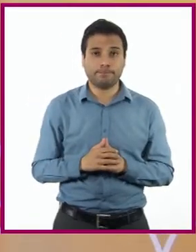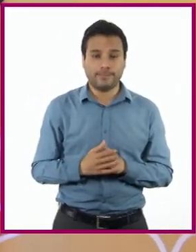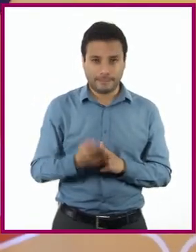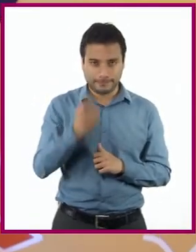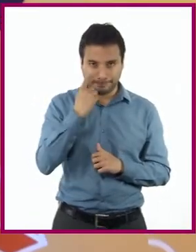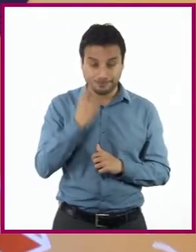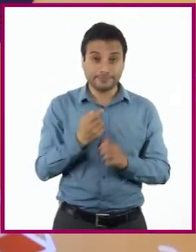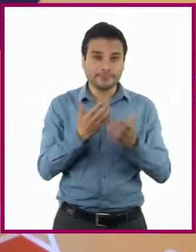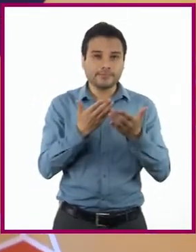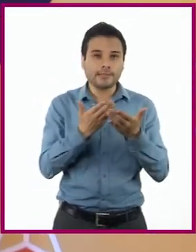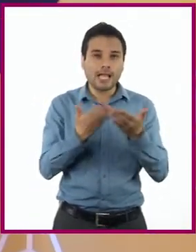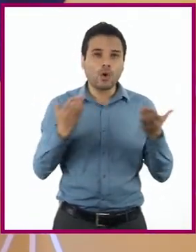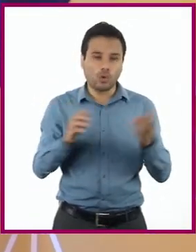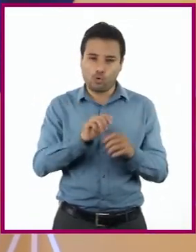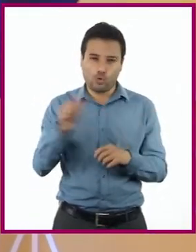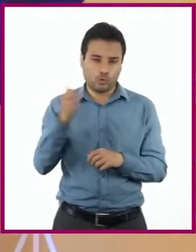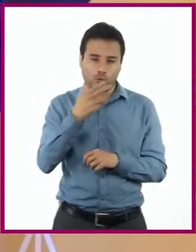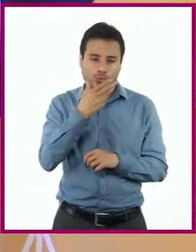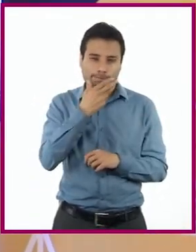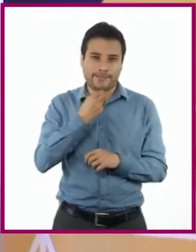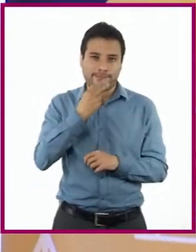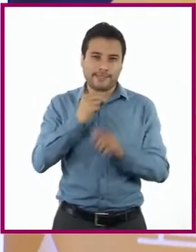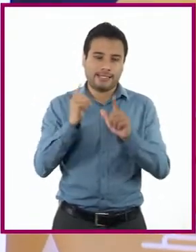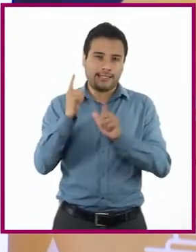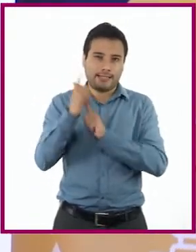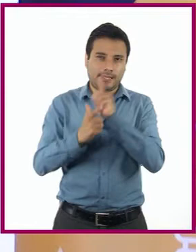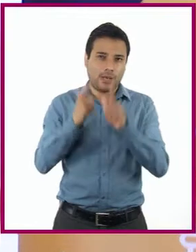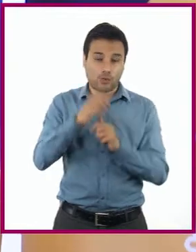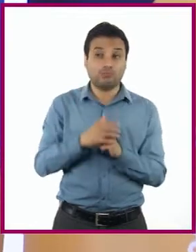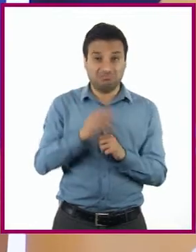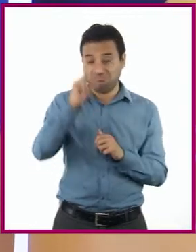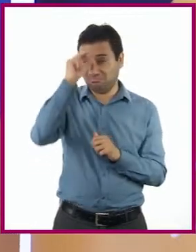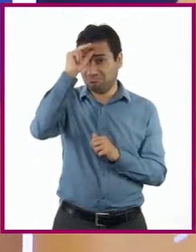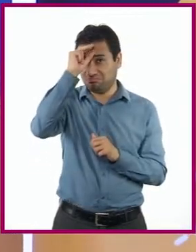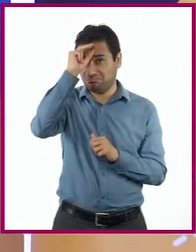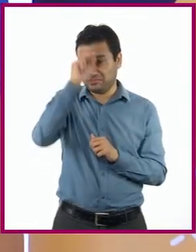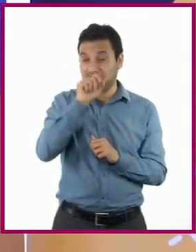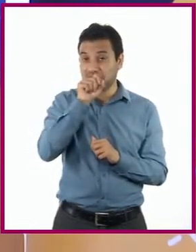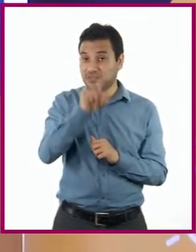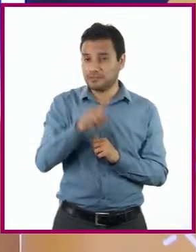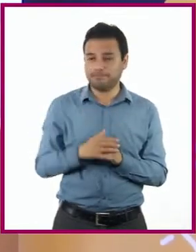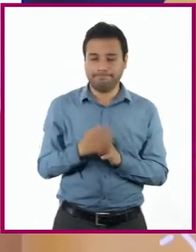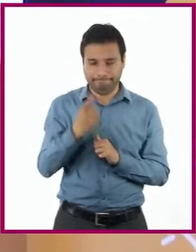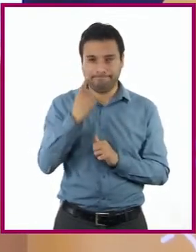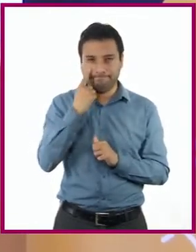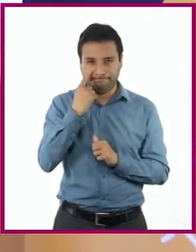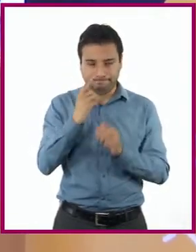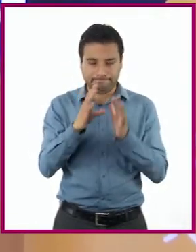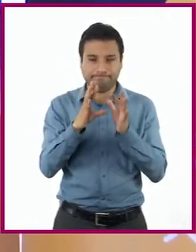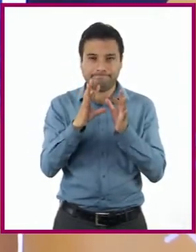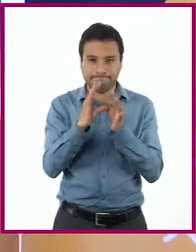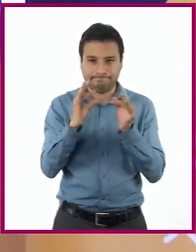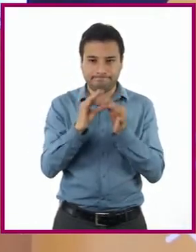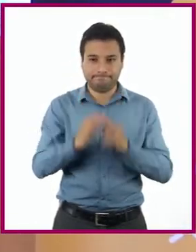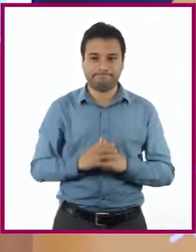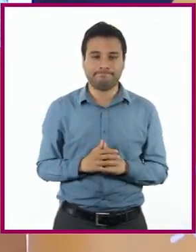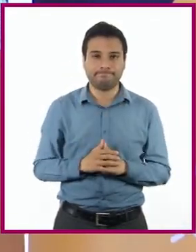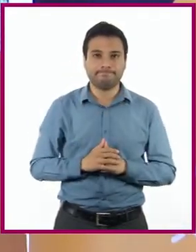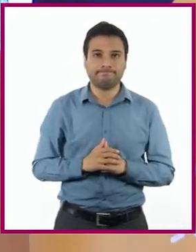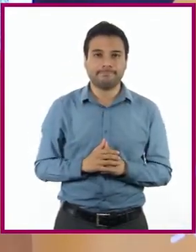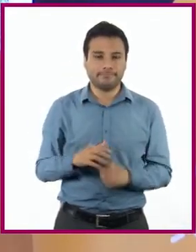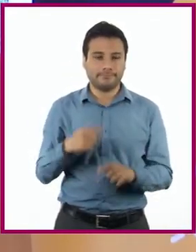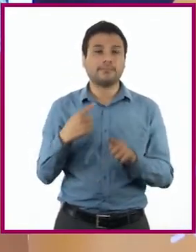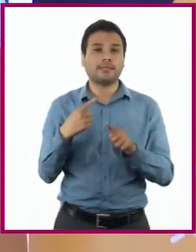Ahora, hablemos de otro griego quien aportó muchas ideas y evidencias al entendimiento de nuestro planeta y su forma.